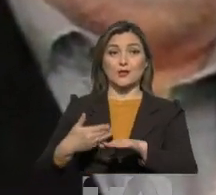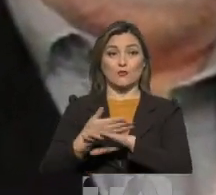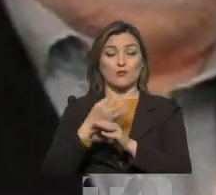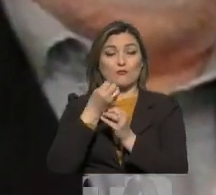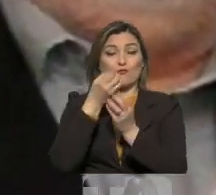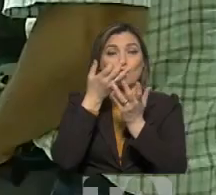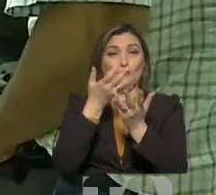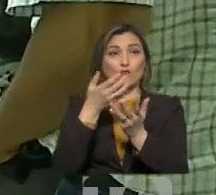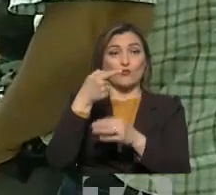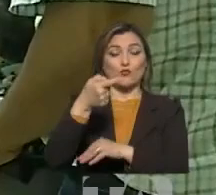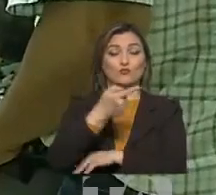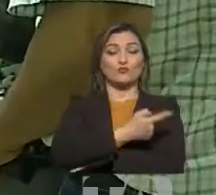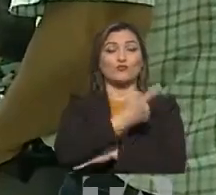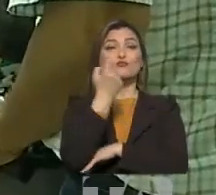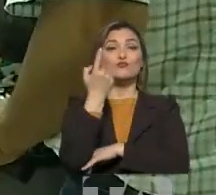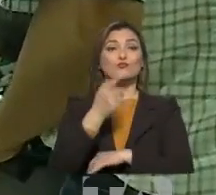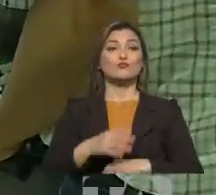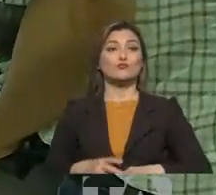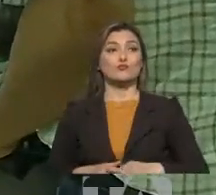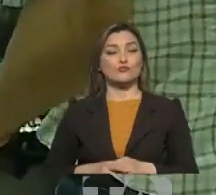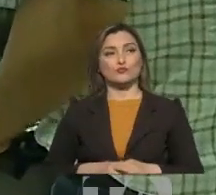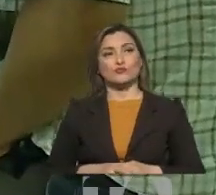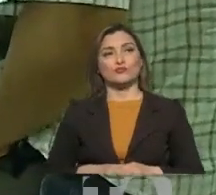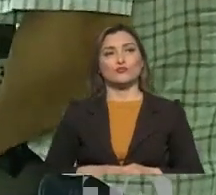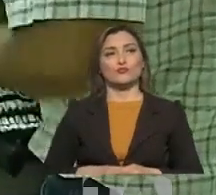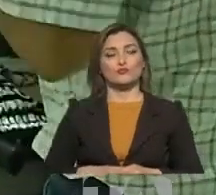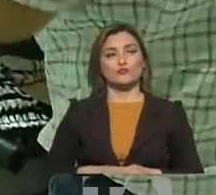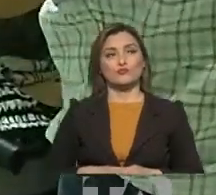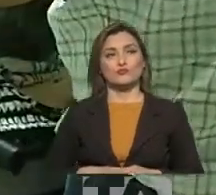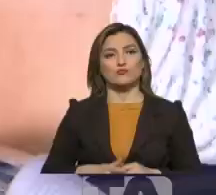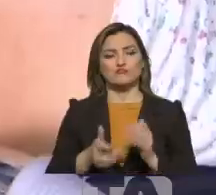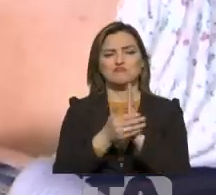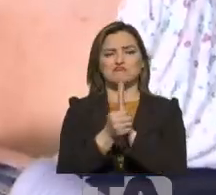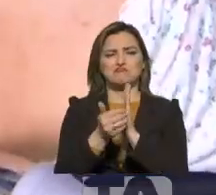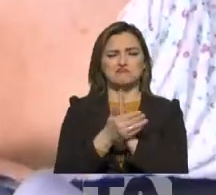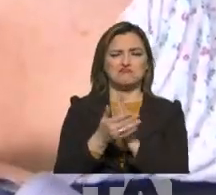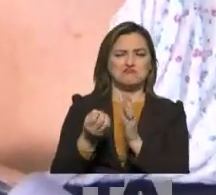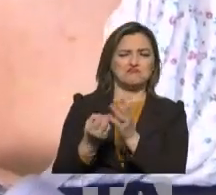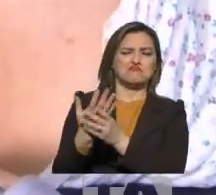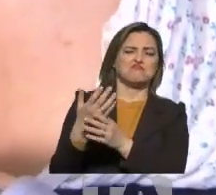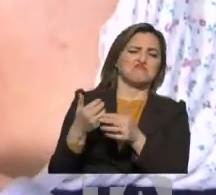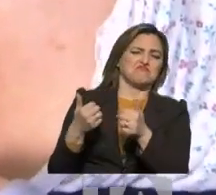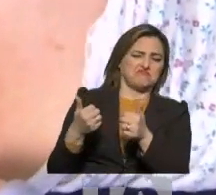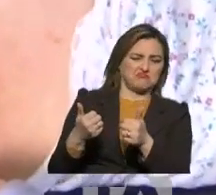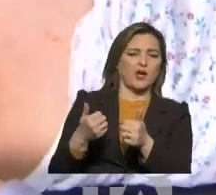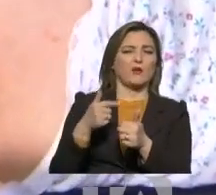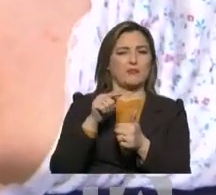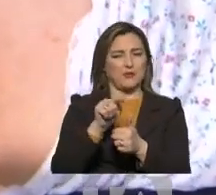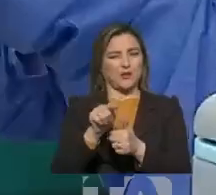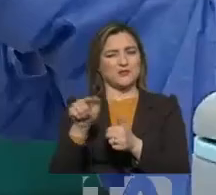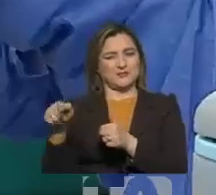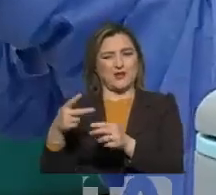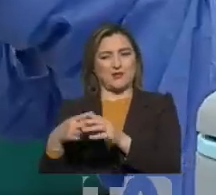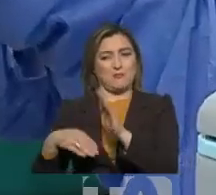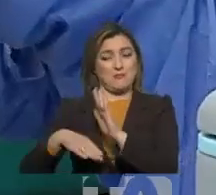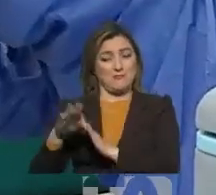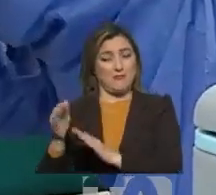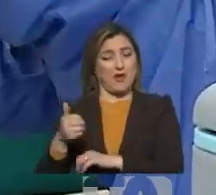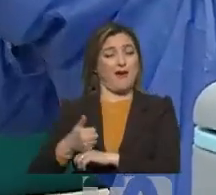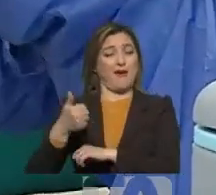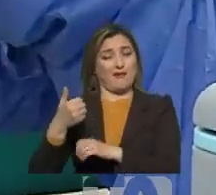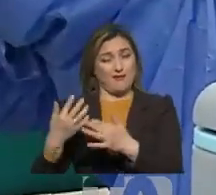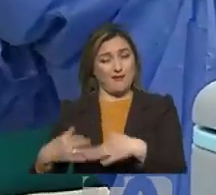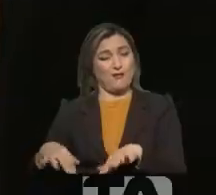próximos días expertos no muestran reparos a la creación de esta unidad pero eso sí dicen hay que dejar claro que las direcciones